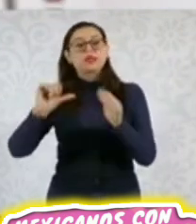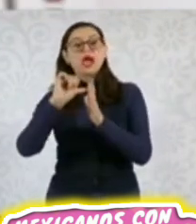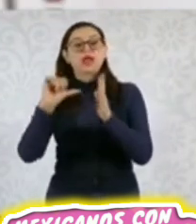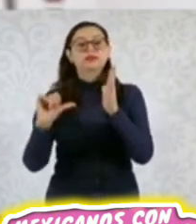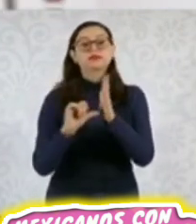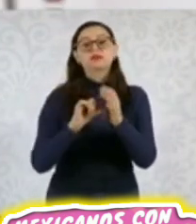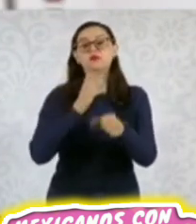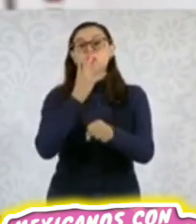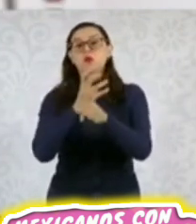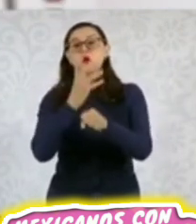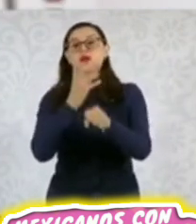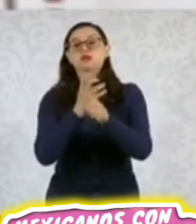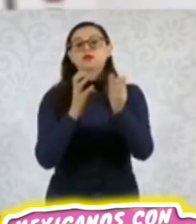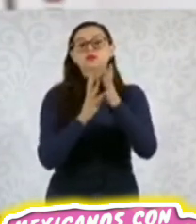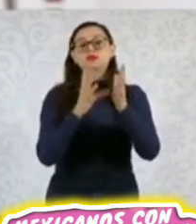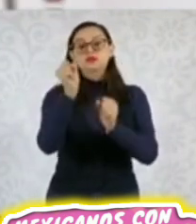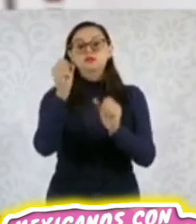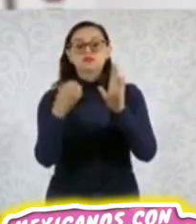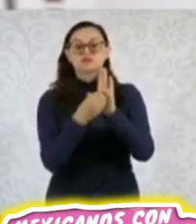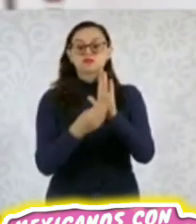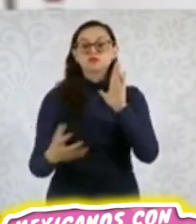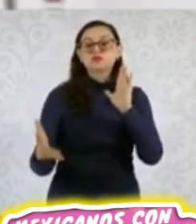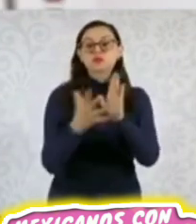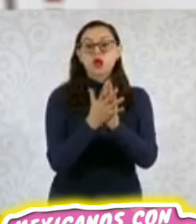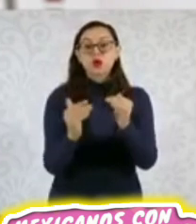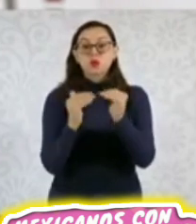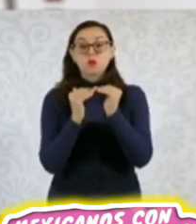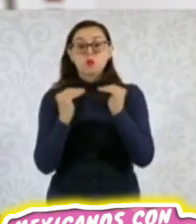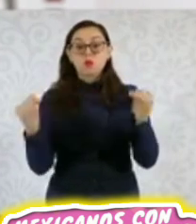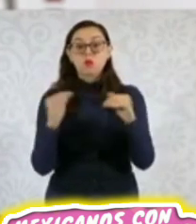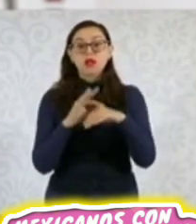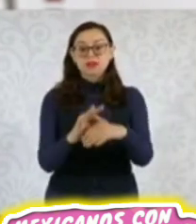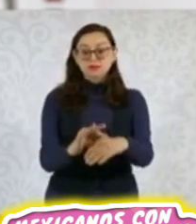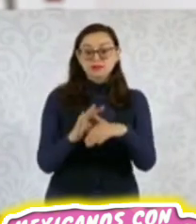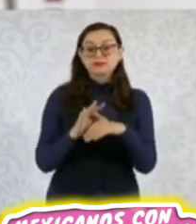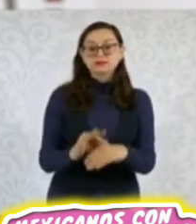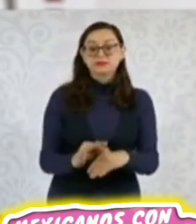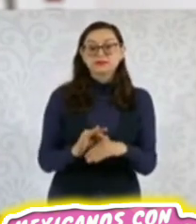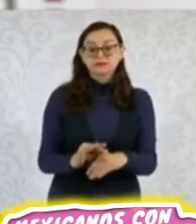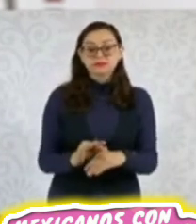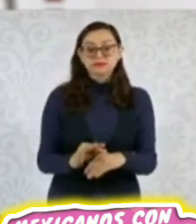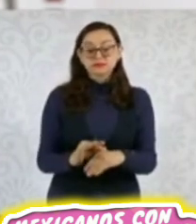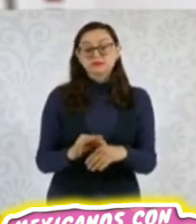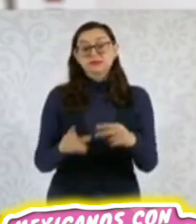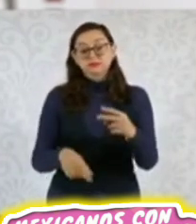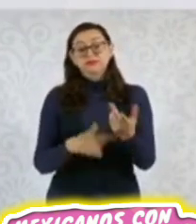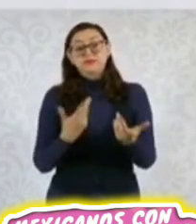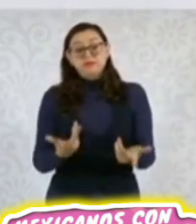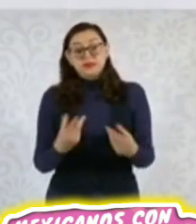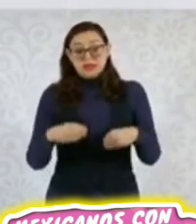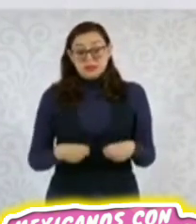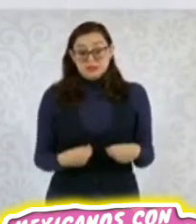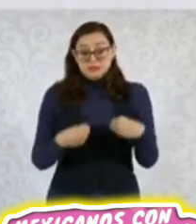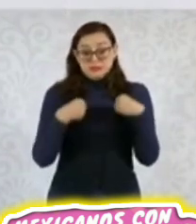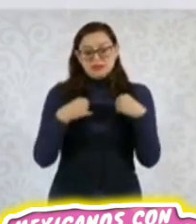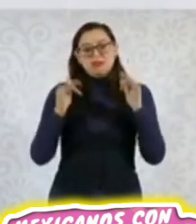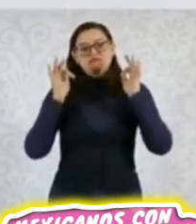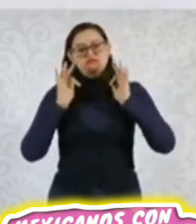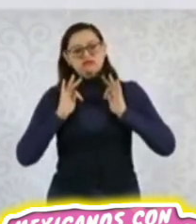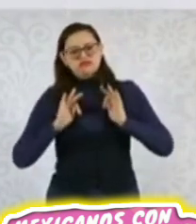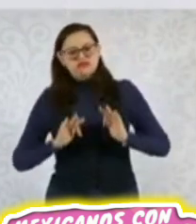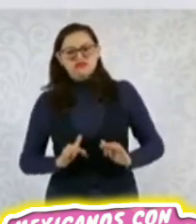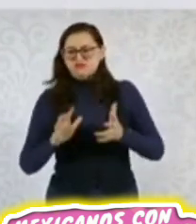igualdad sustantiva y también el derecho a una vida libre de violencias, no solo para las mujeres,